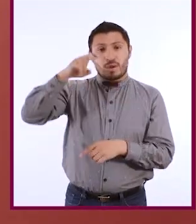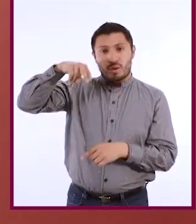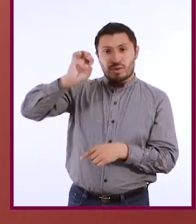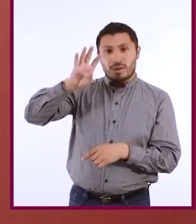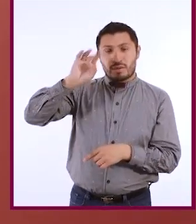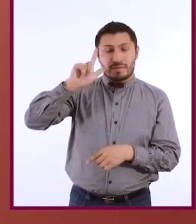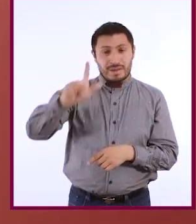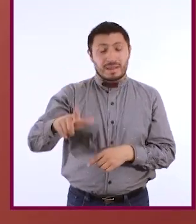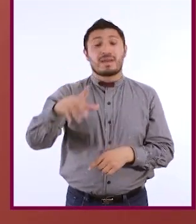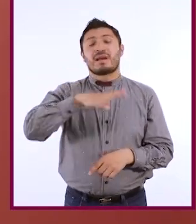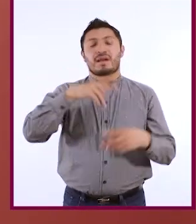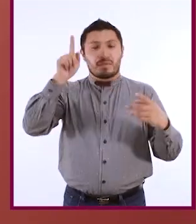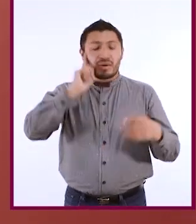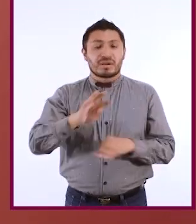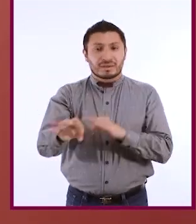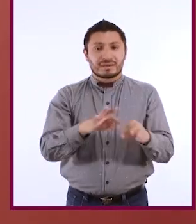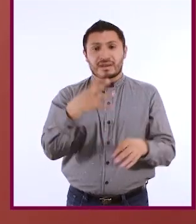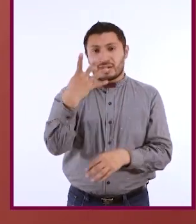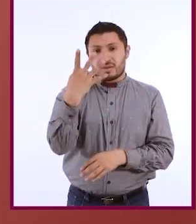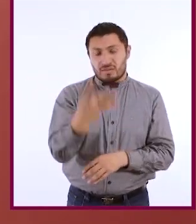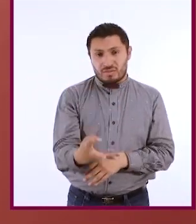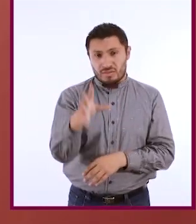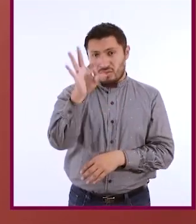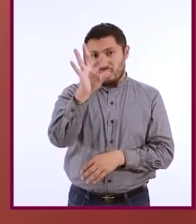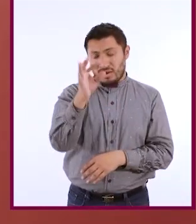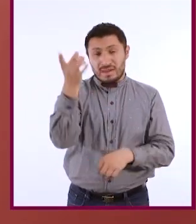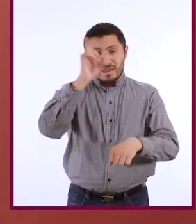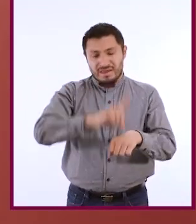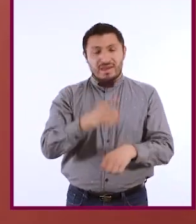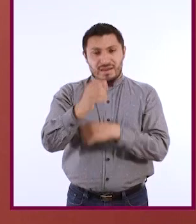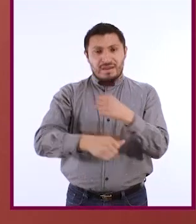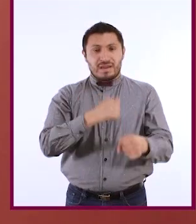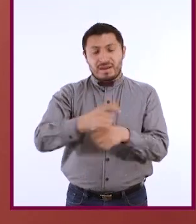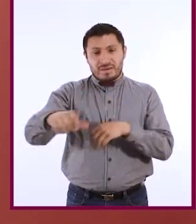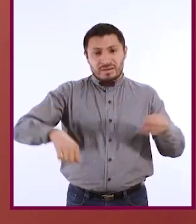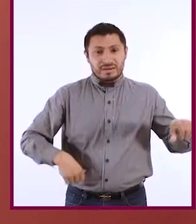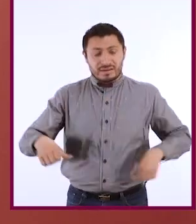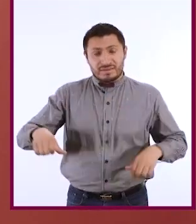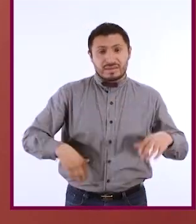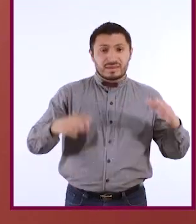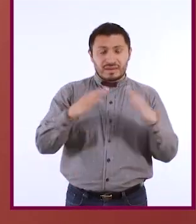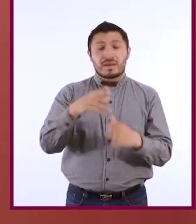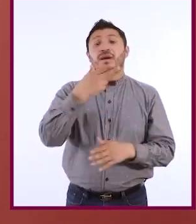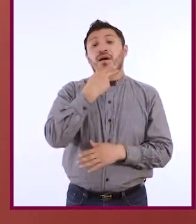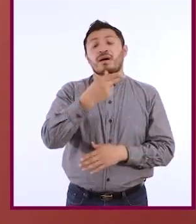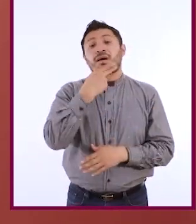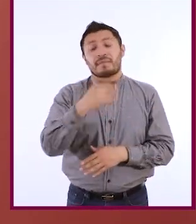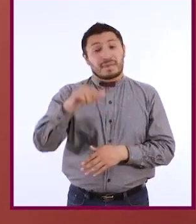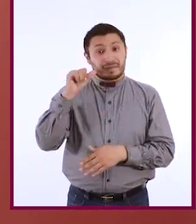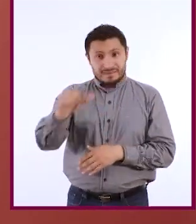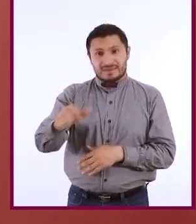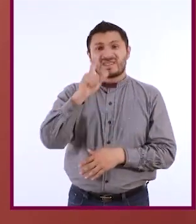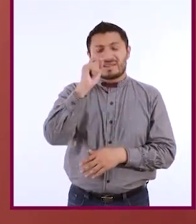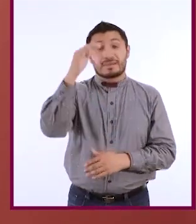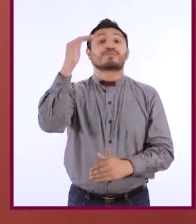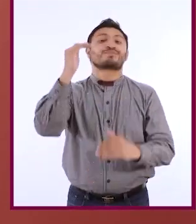las mujeres que trabajan dedican 40 días al año en labores domésticas y los hombres 16. Eso es desigualdad social y